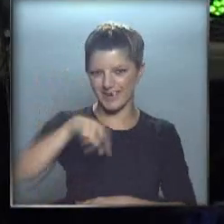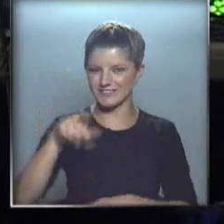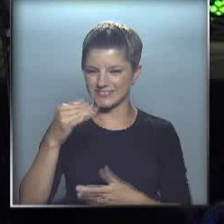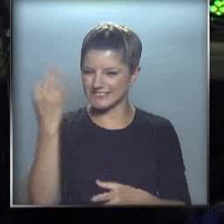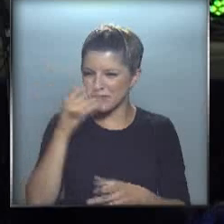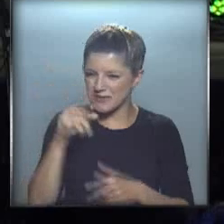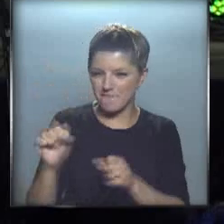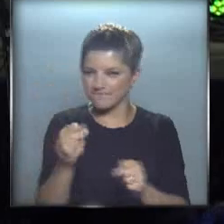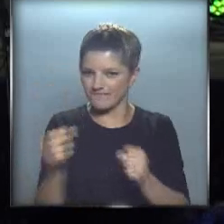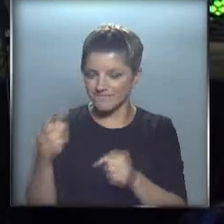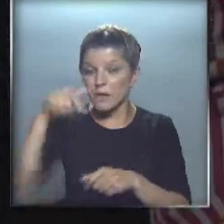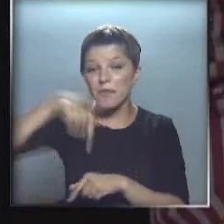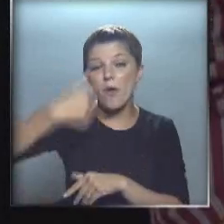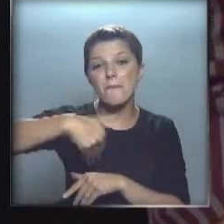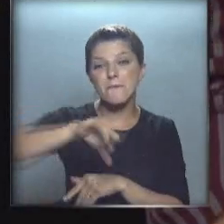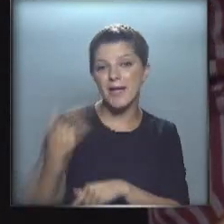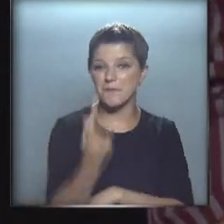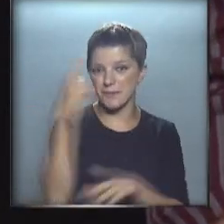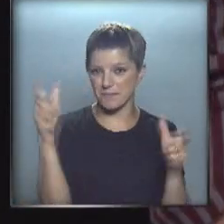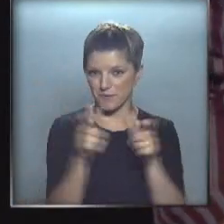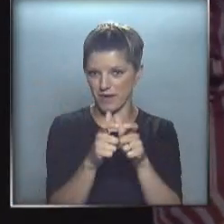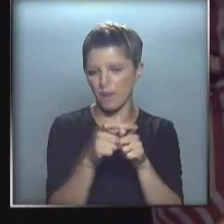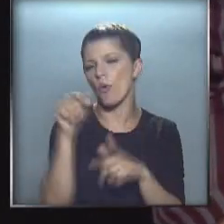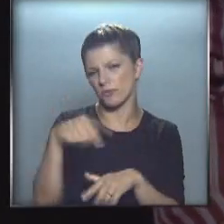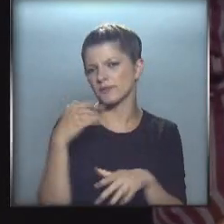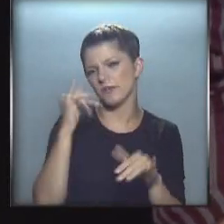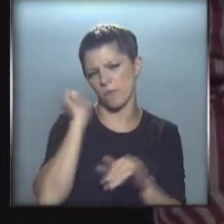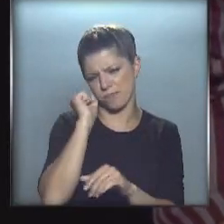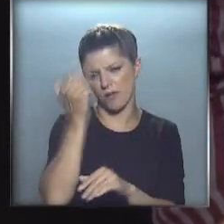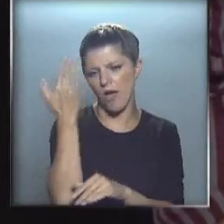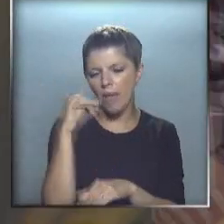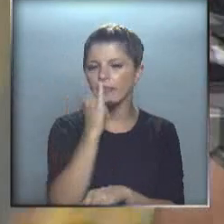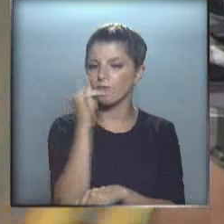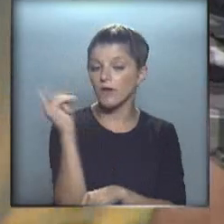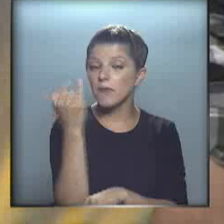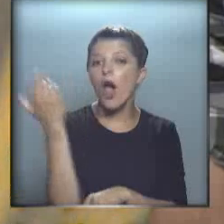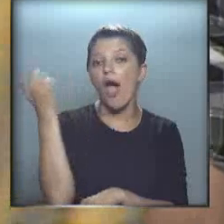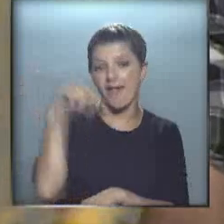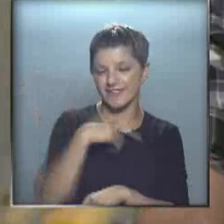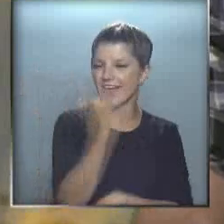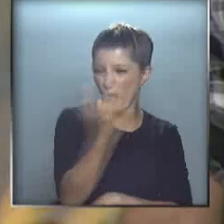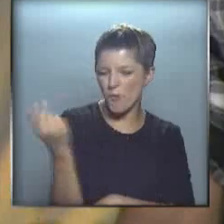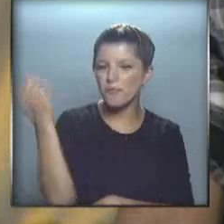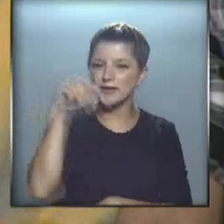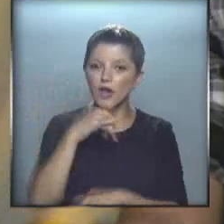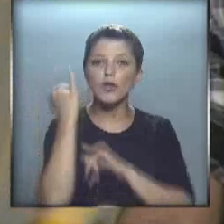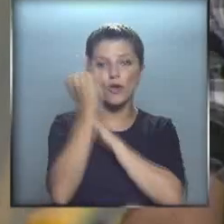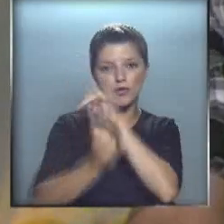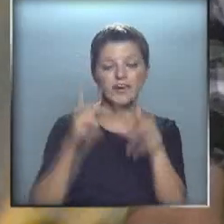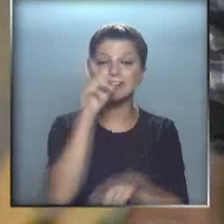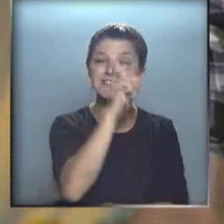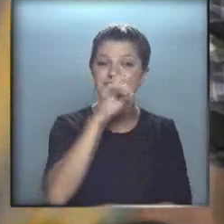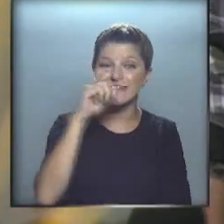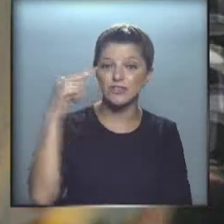nervios para el estreno del día de hoy ya llevan grabados muchísimos capítulos. Ya han venido al programa, han venido al piso. Nos contaron que eran